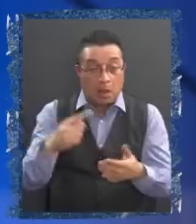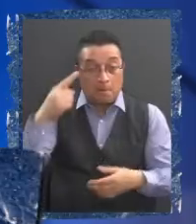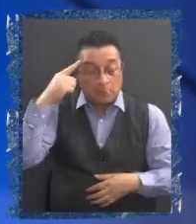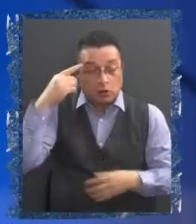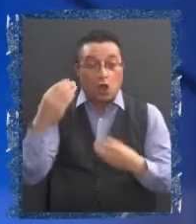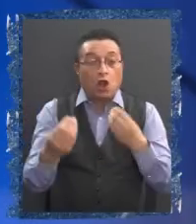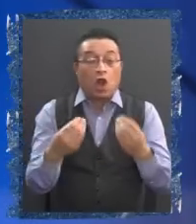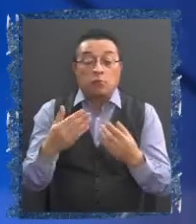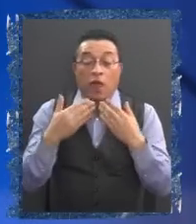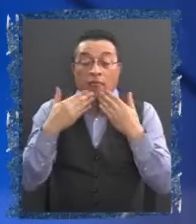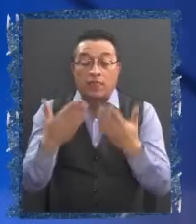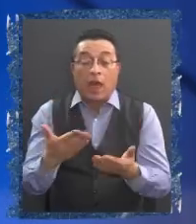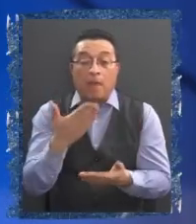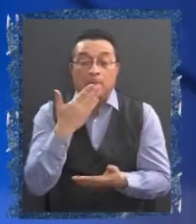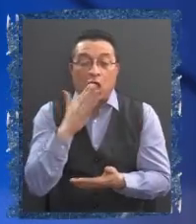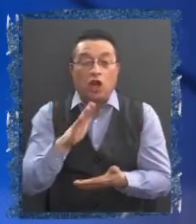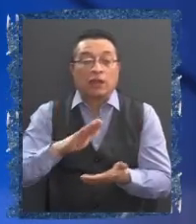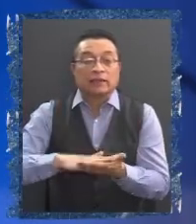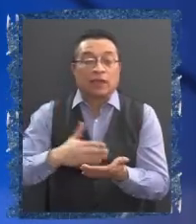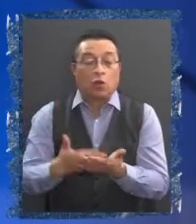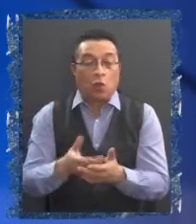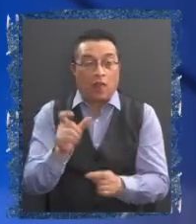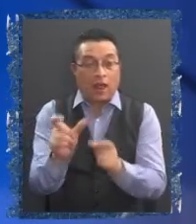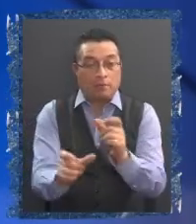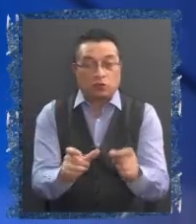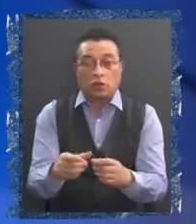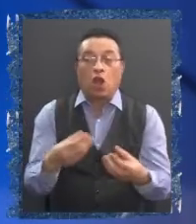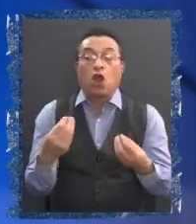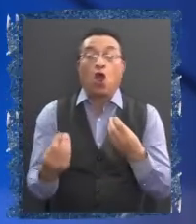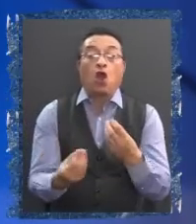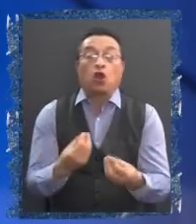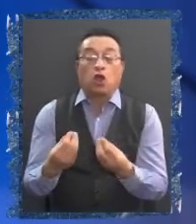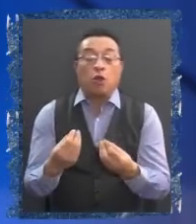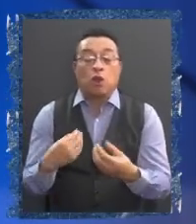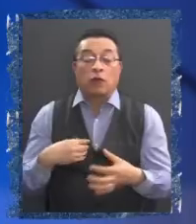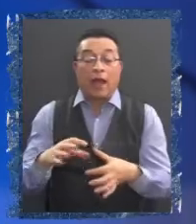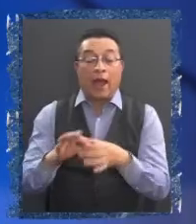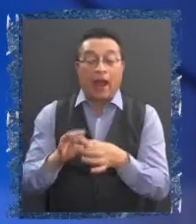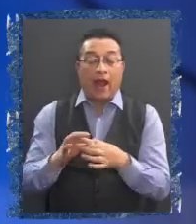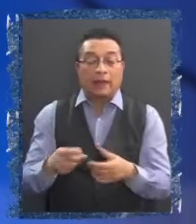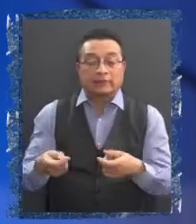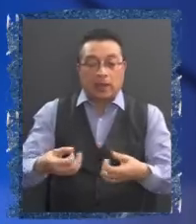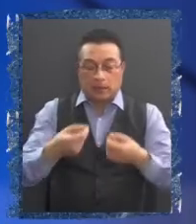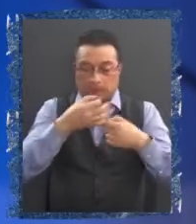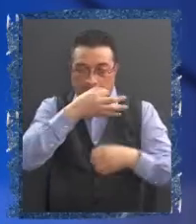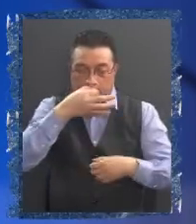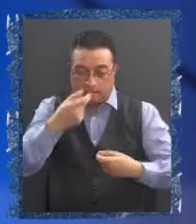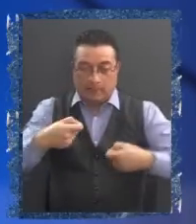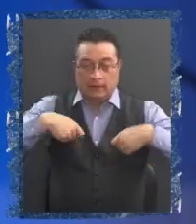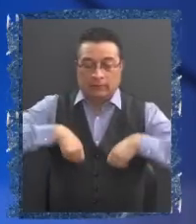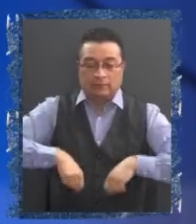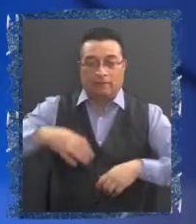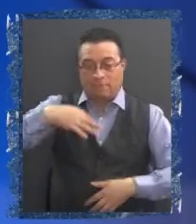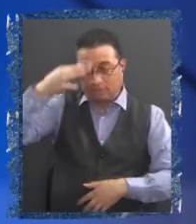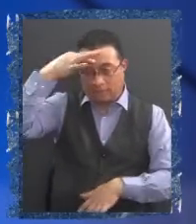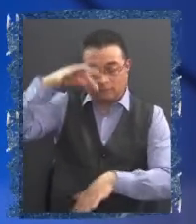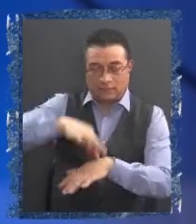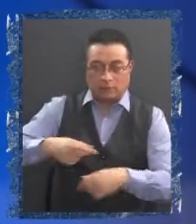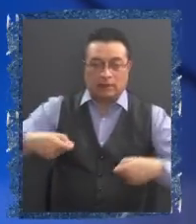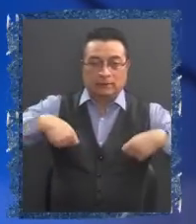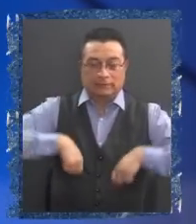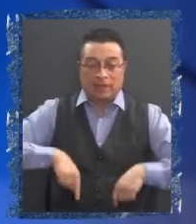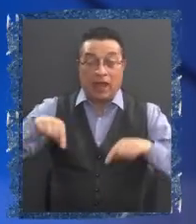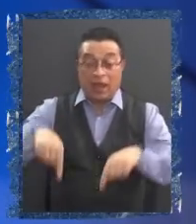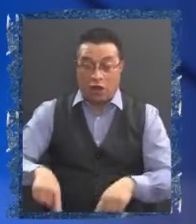entregarle mejor salud a las personas, sino cómo obtener una ganancia económica de esa enfermedad. Lo que nosotros estamos aquí es